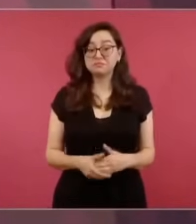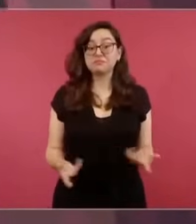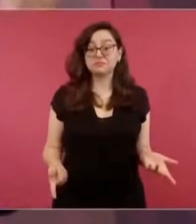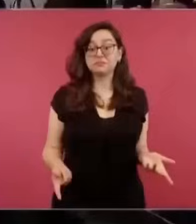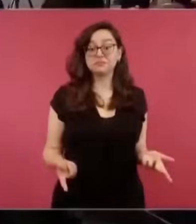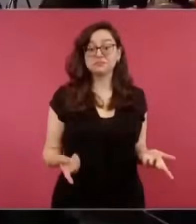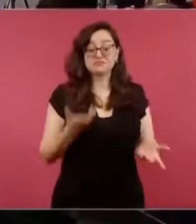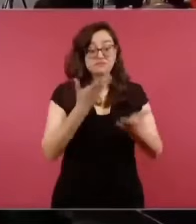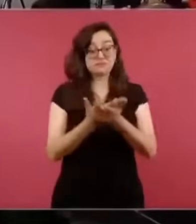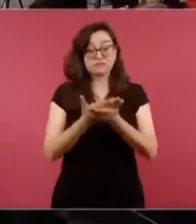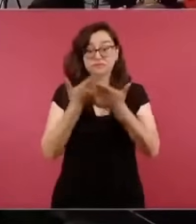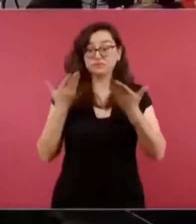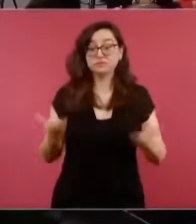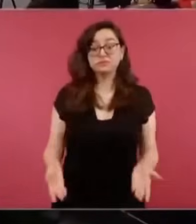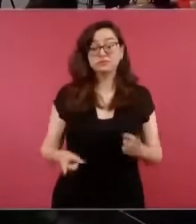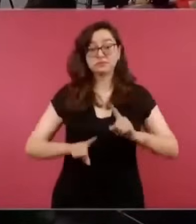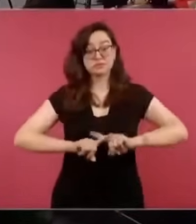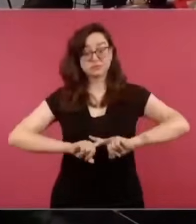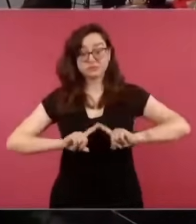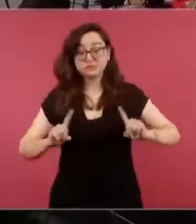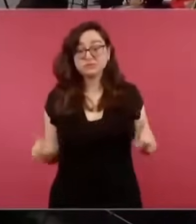Entonces ahora están molestos